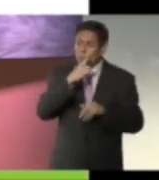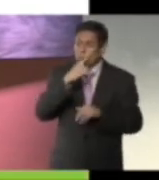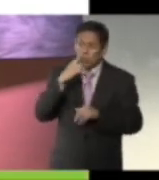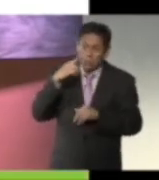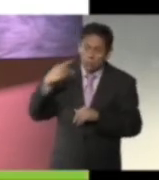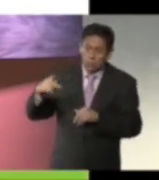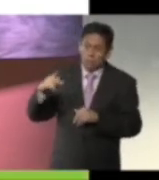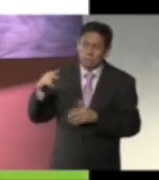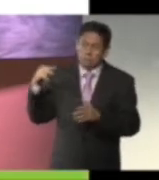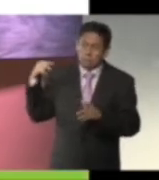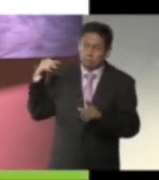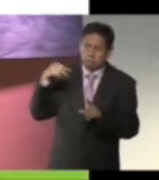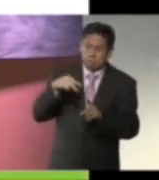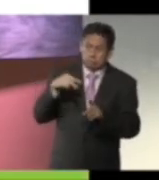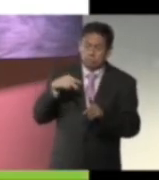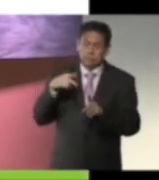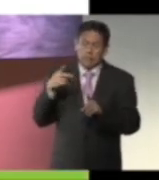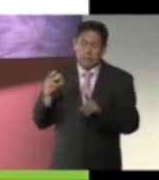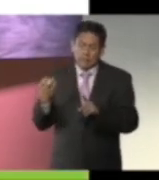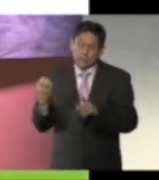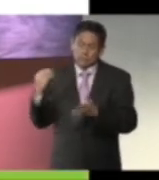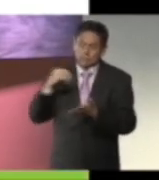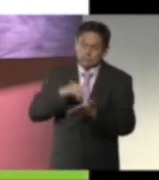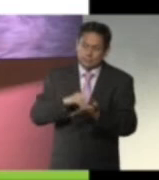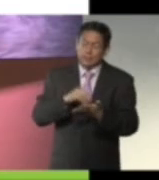áreas. Y yo quiero